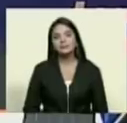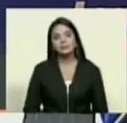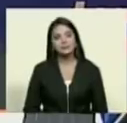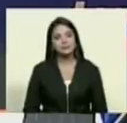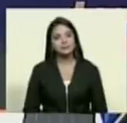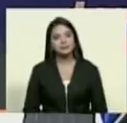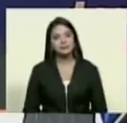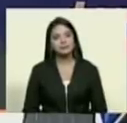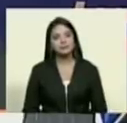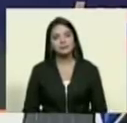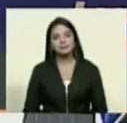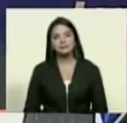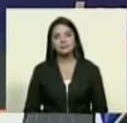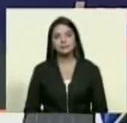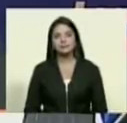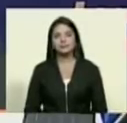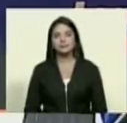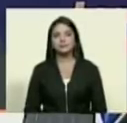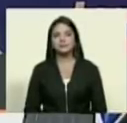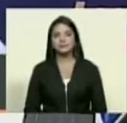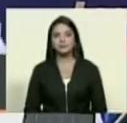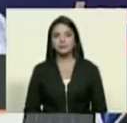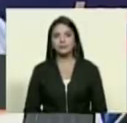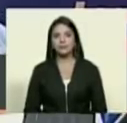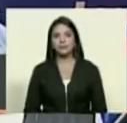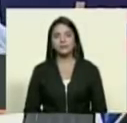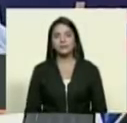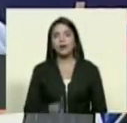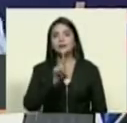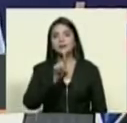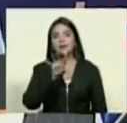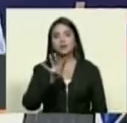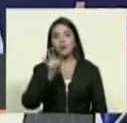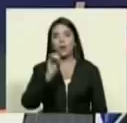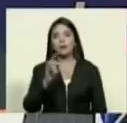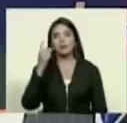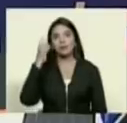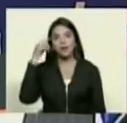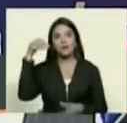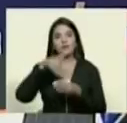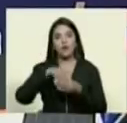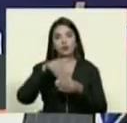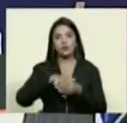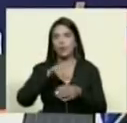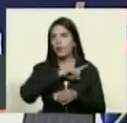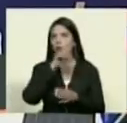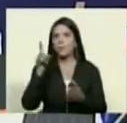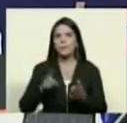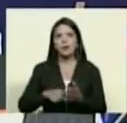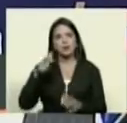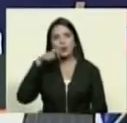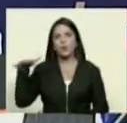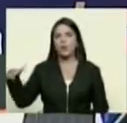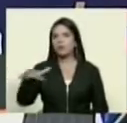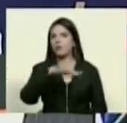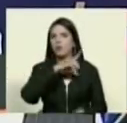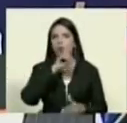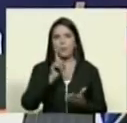Es decir, un país donde en 140 días votó el 100% de su población,